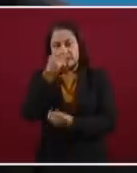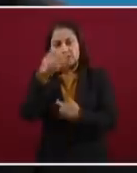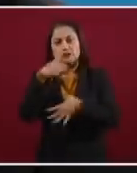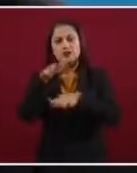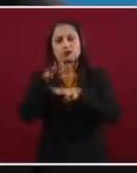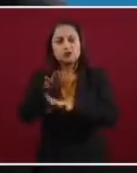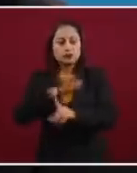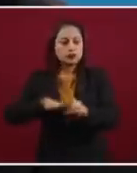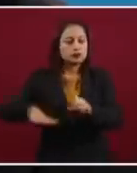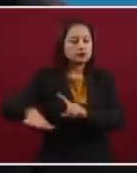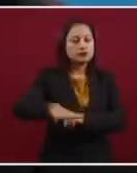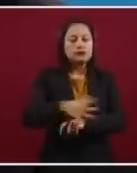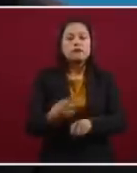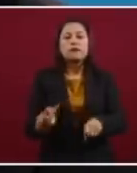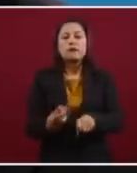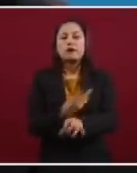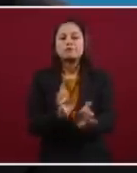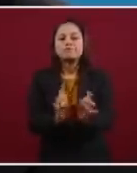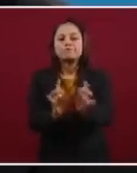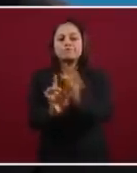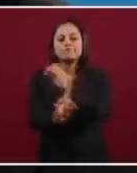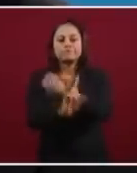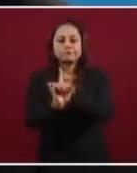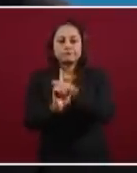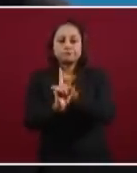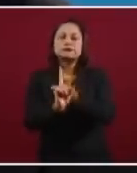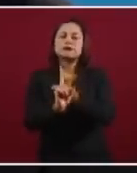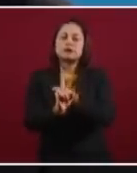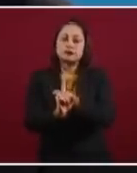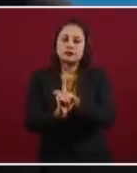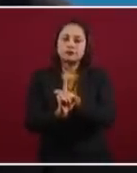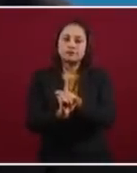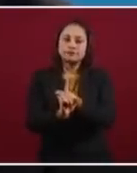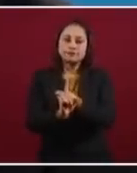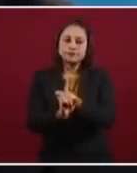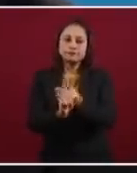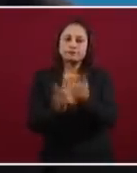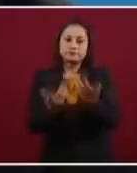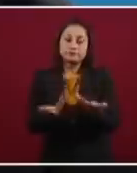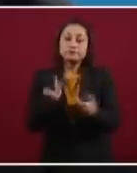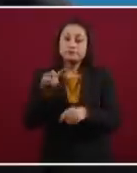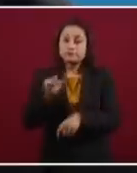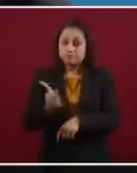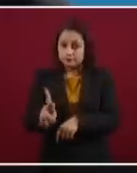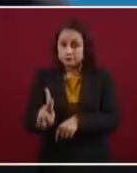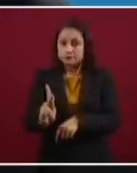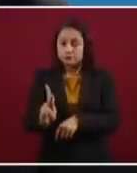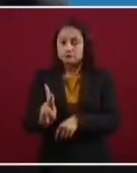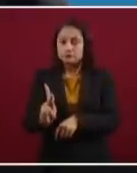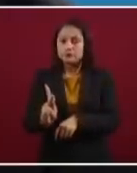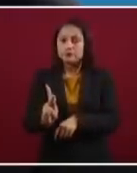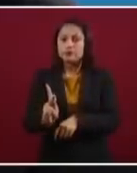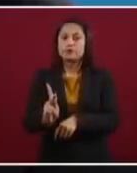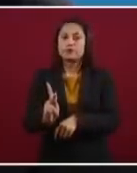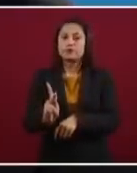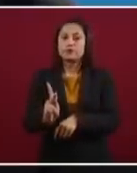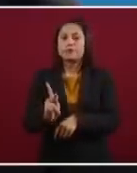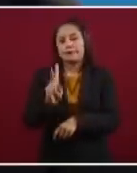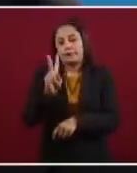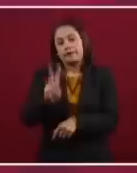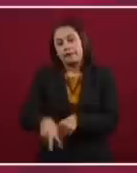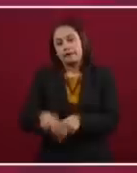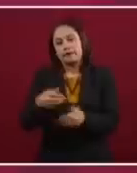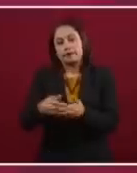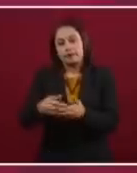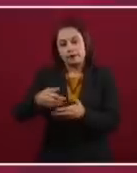social y que de inicio pudiera haber partido de una acción legítima del